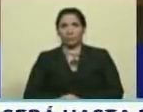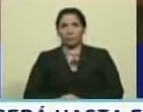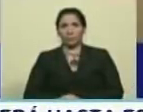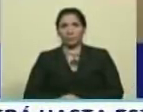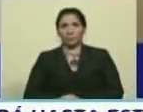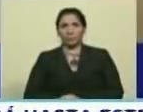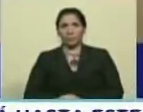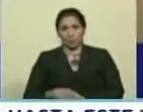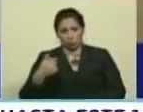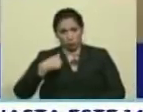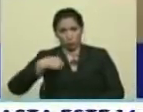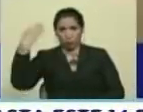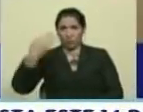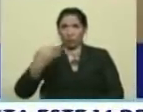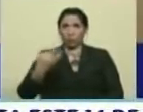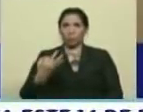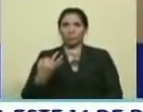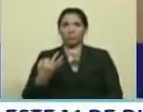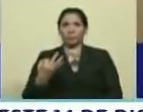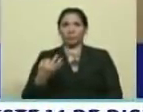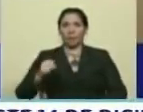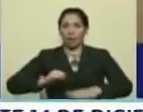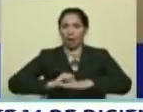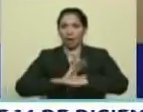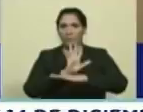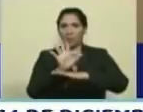yo estoy seguro que el ALBA,